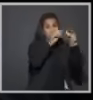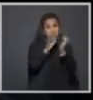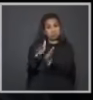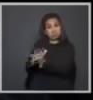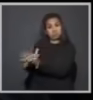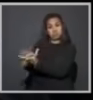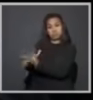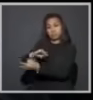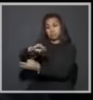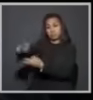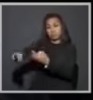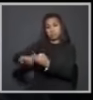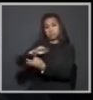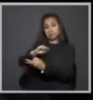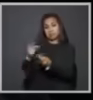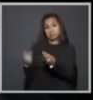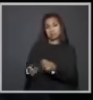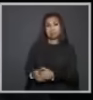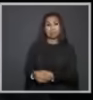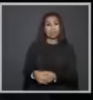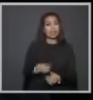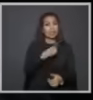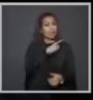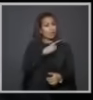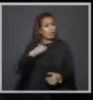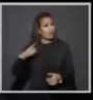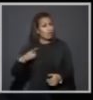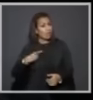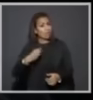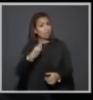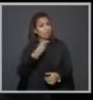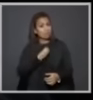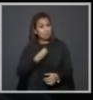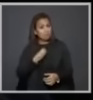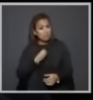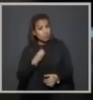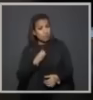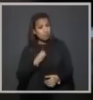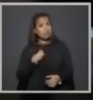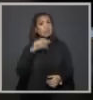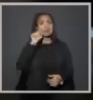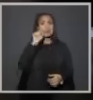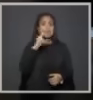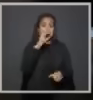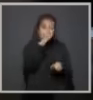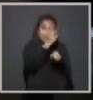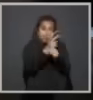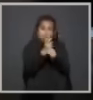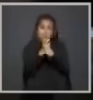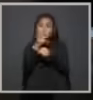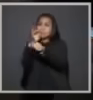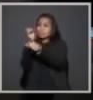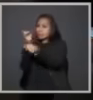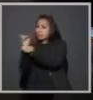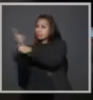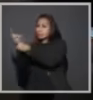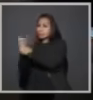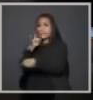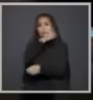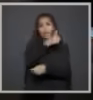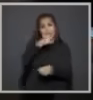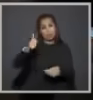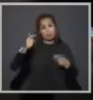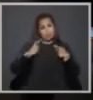Entonces, que debemos de ser muy tolerantes, convocar a todos los ciudadanos a participar,